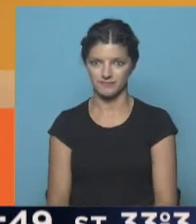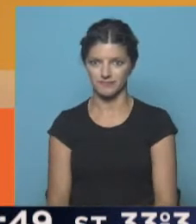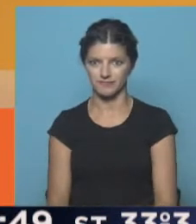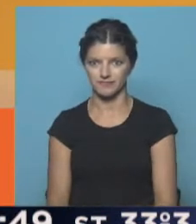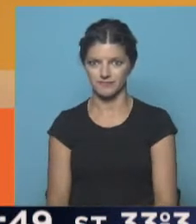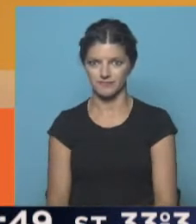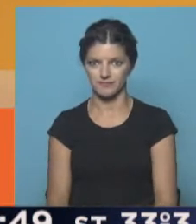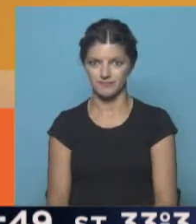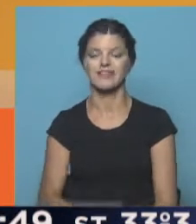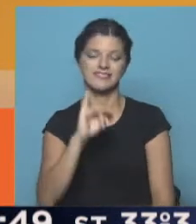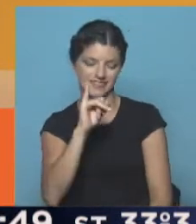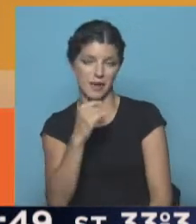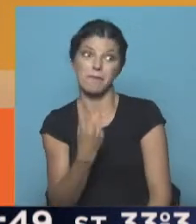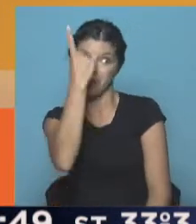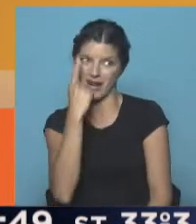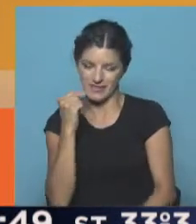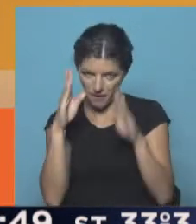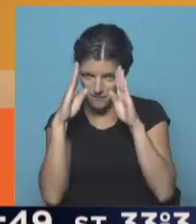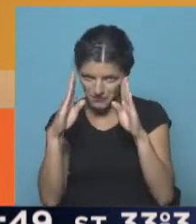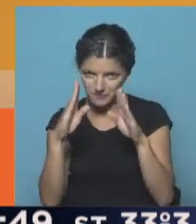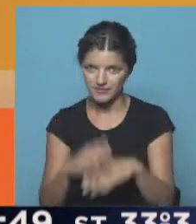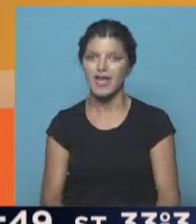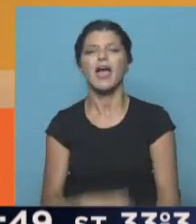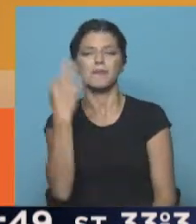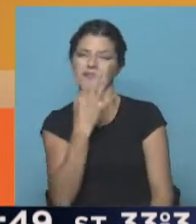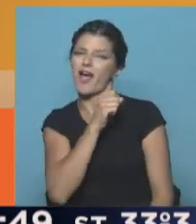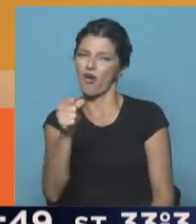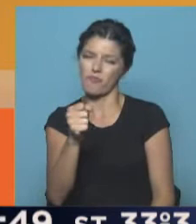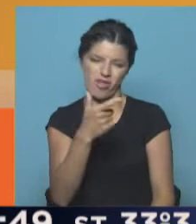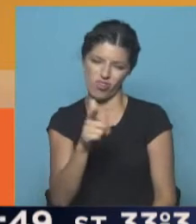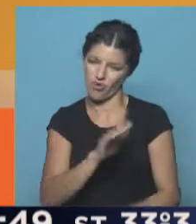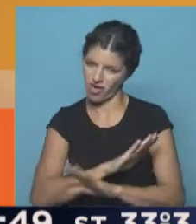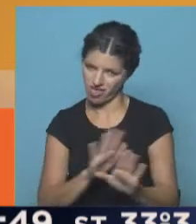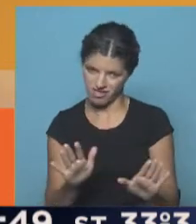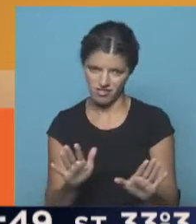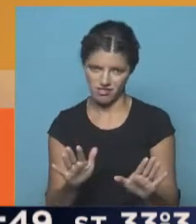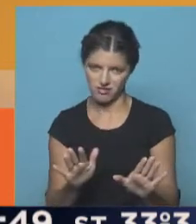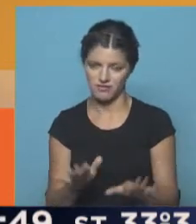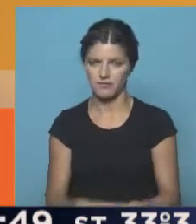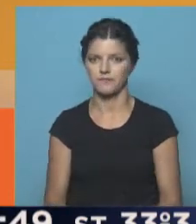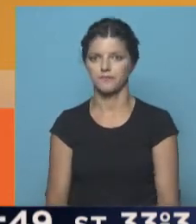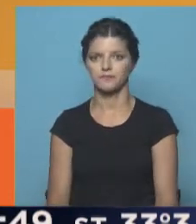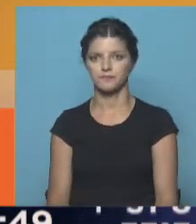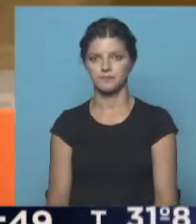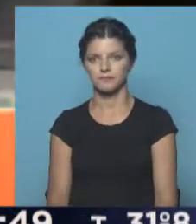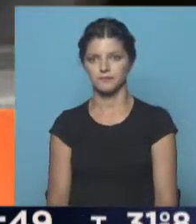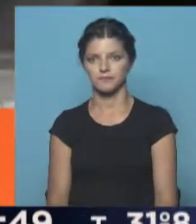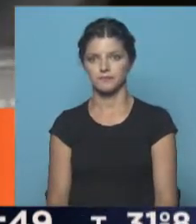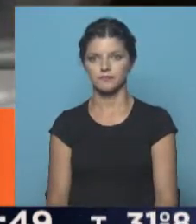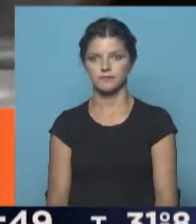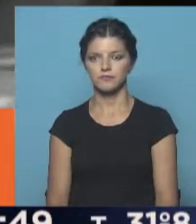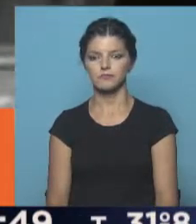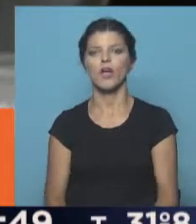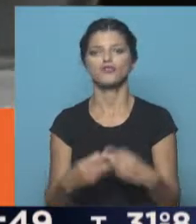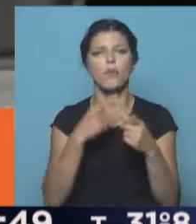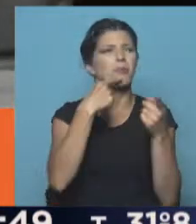el primer momento. A ver, la verdad, no fue golpeada. No fue golpeada, las delegaciones coinciden, hablé con todo